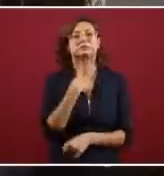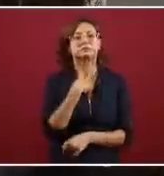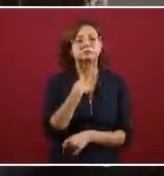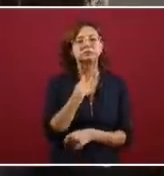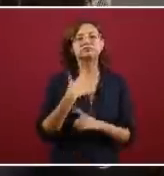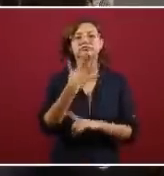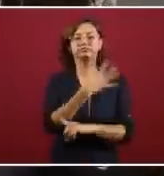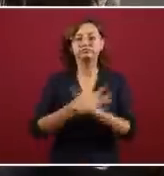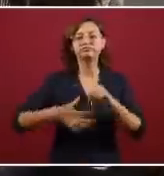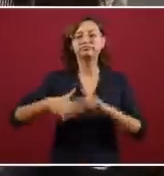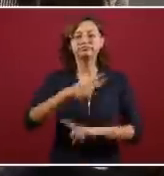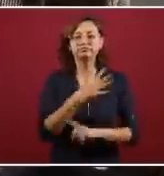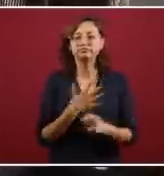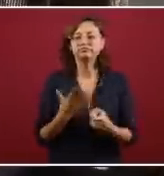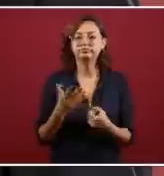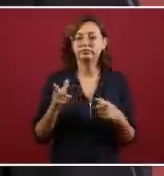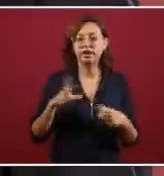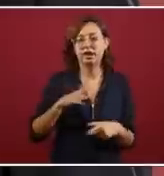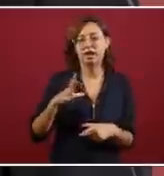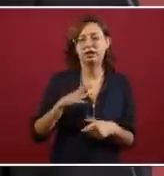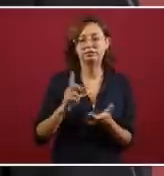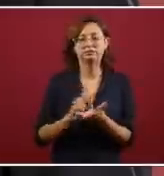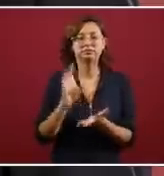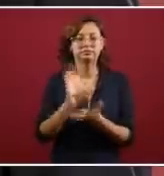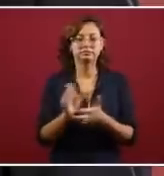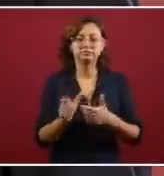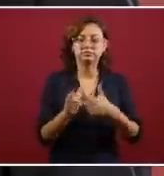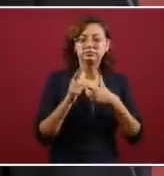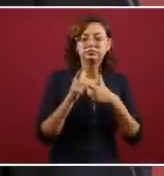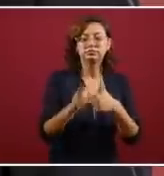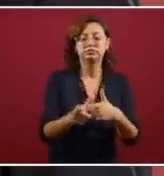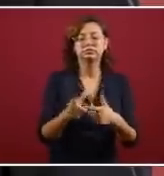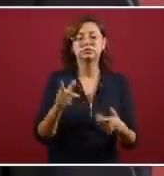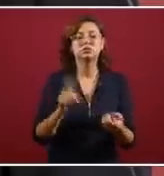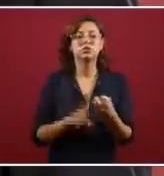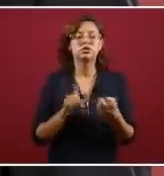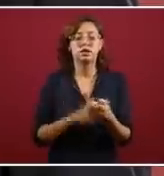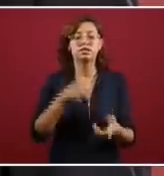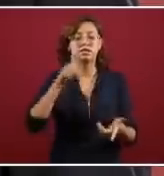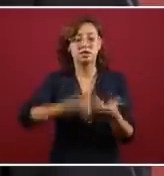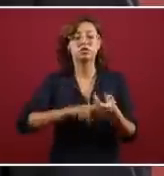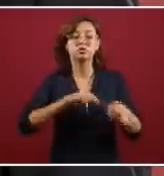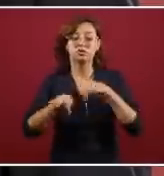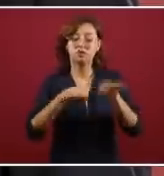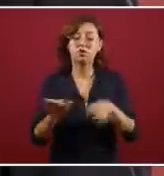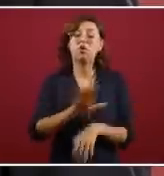las condiciones en las que permanece, luego de sufrir un accidente de trabajo,